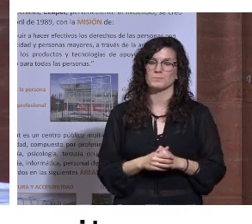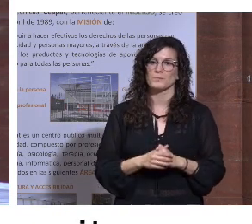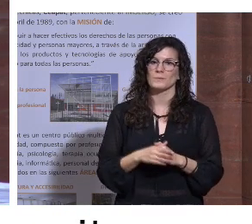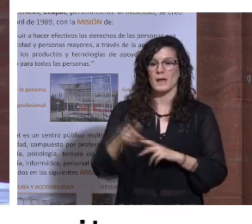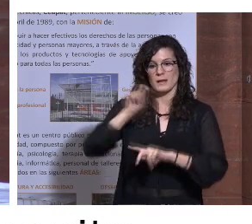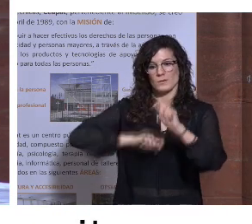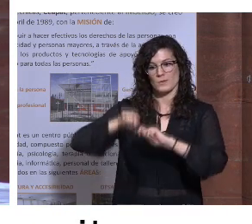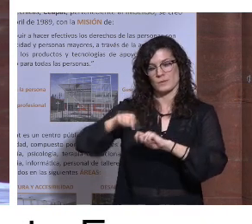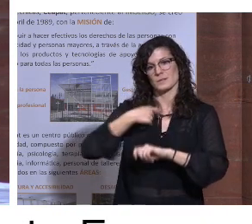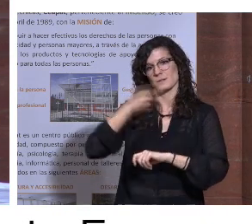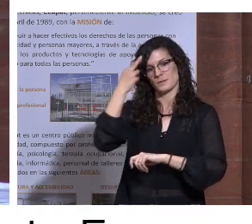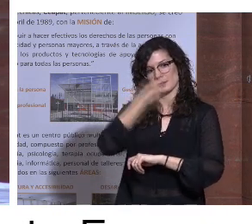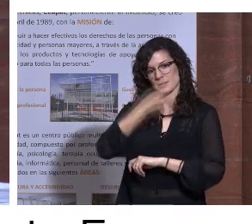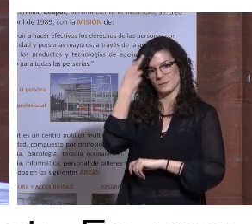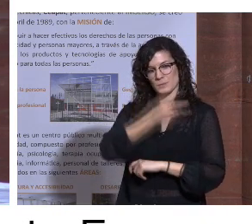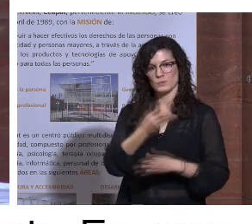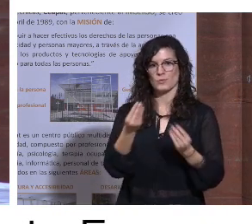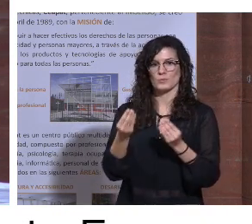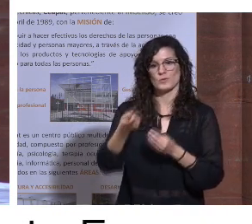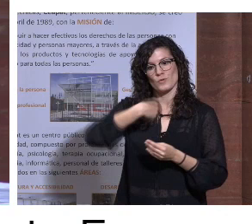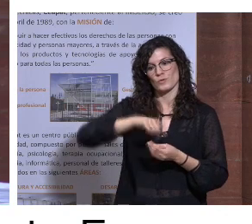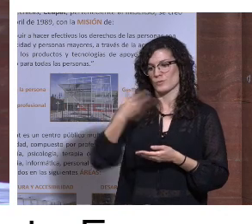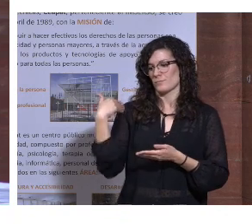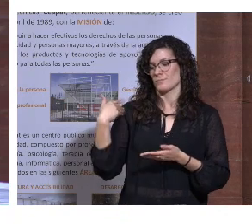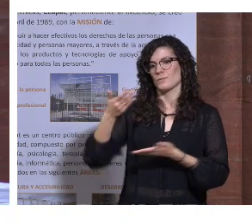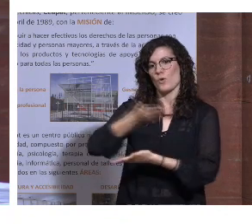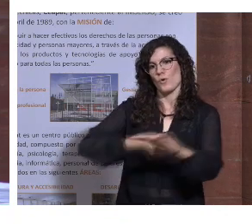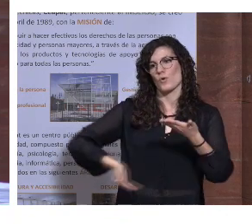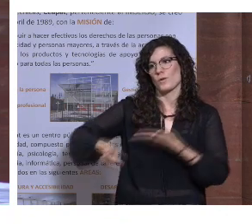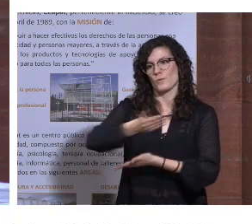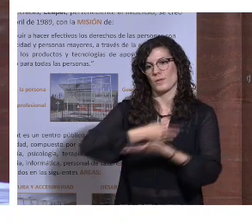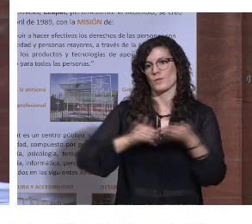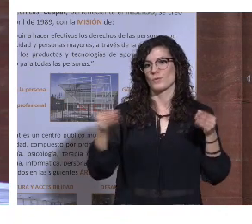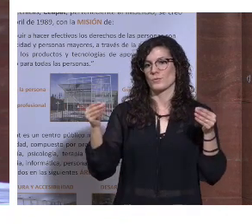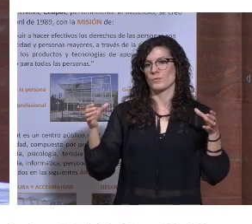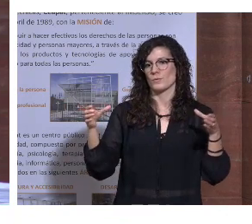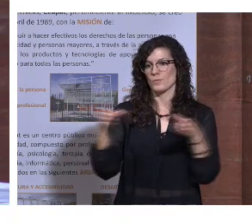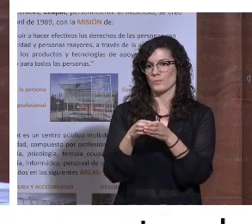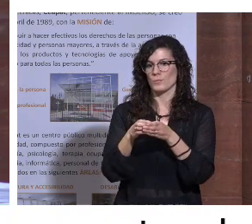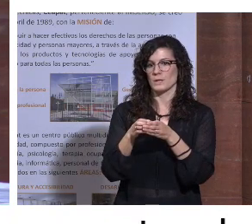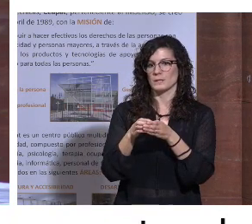que en varias ocasiones hemos tenido la suerte de colaborar con la dirección y el equipo de terapeutas